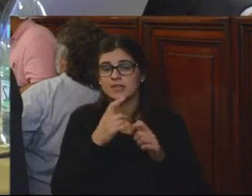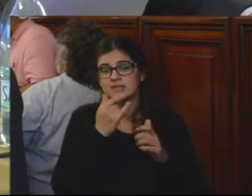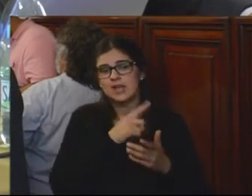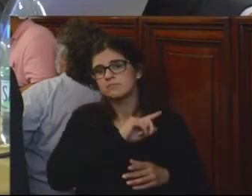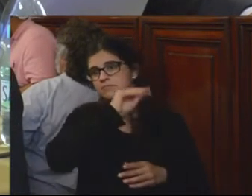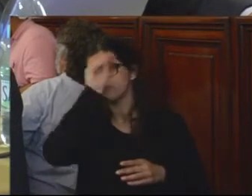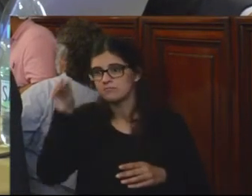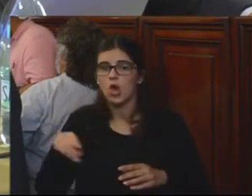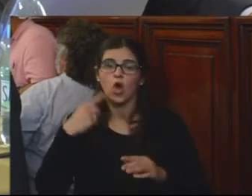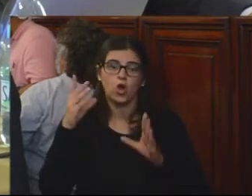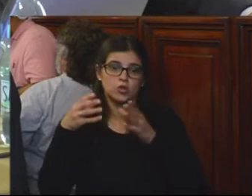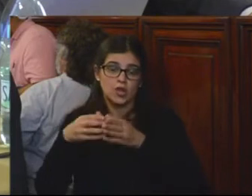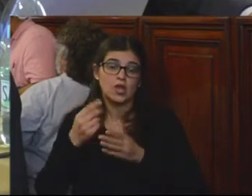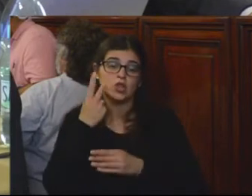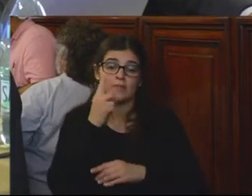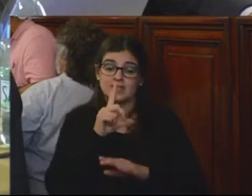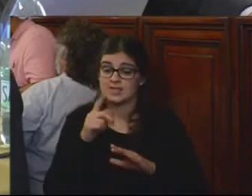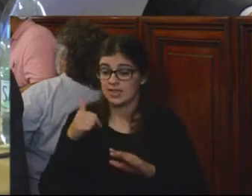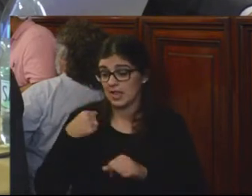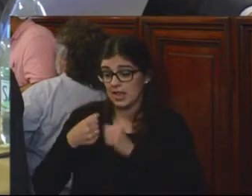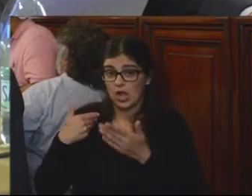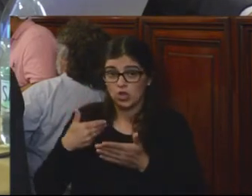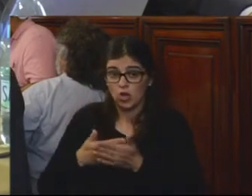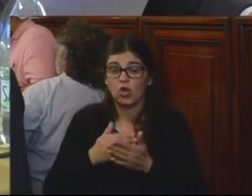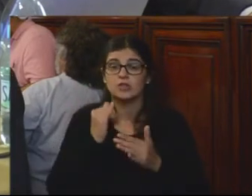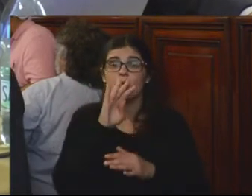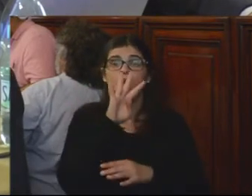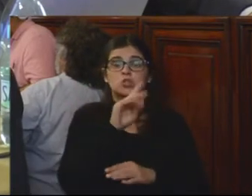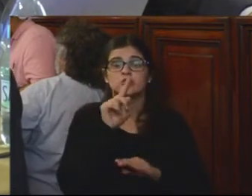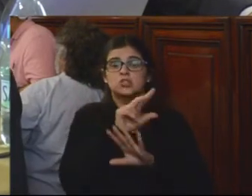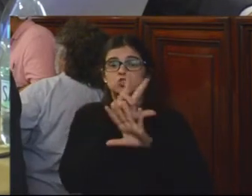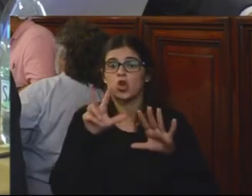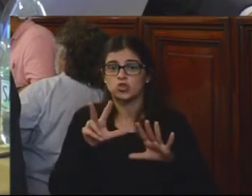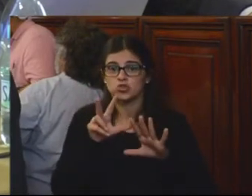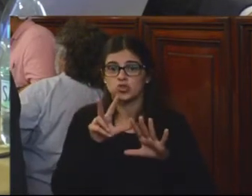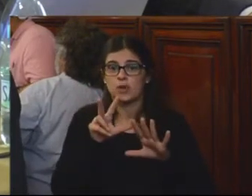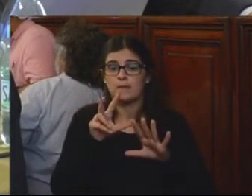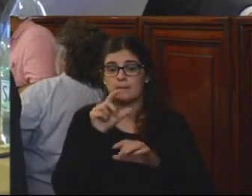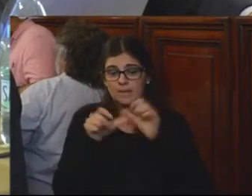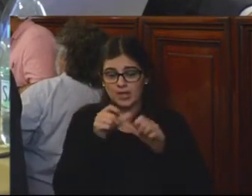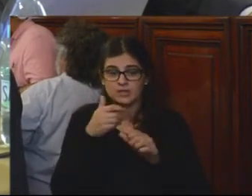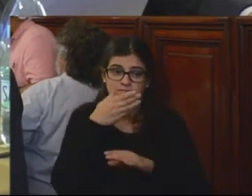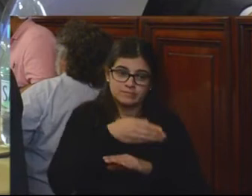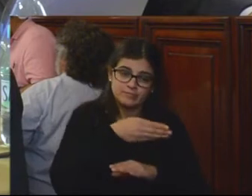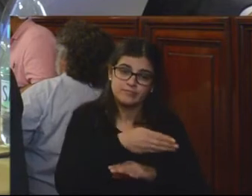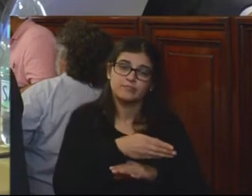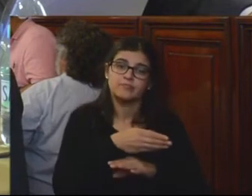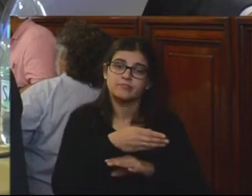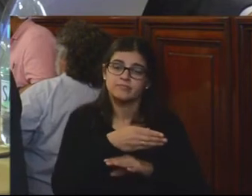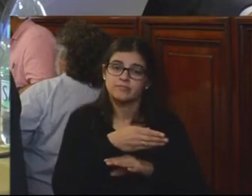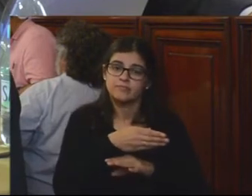y el local de 2017 están siendo atendidas 418 pacientes y se realizaron